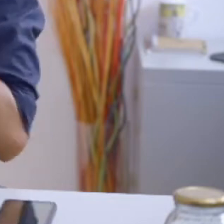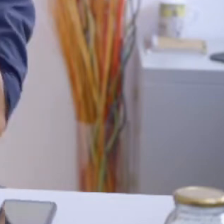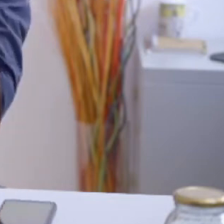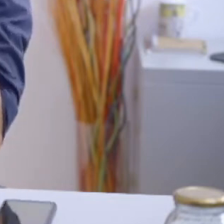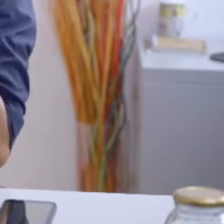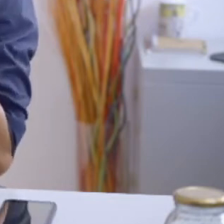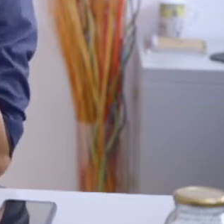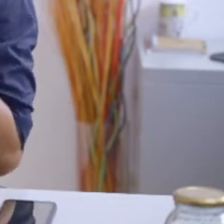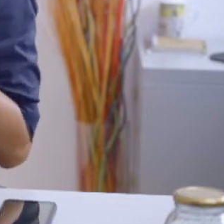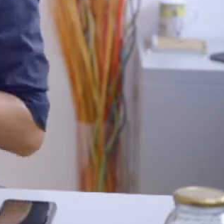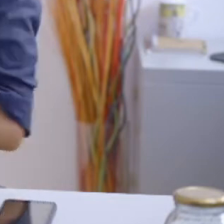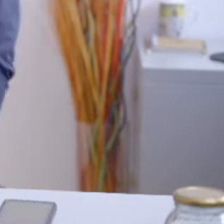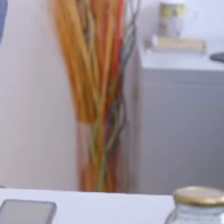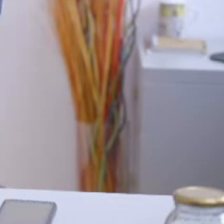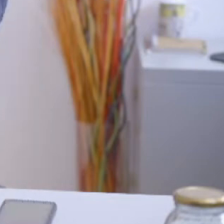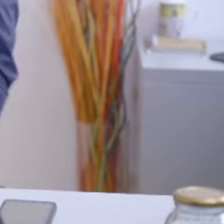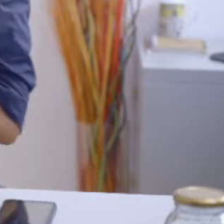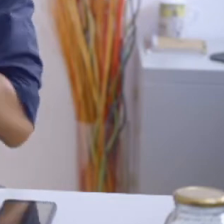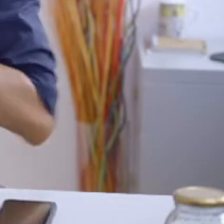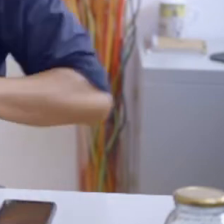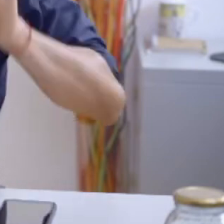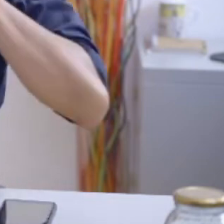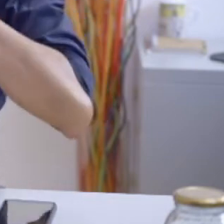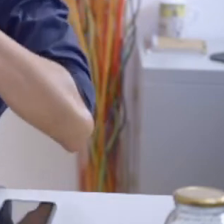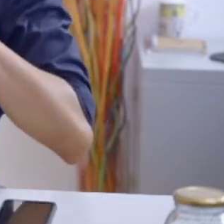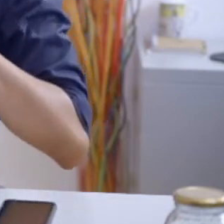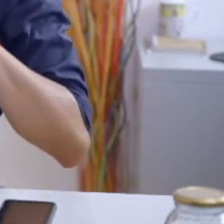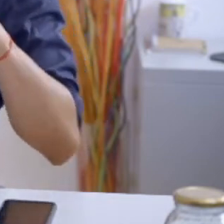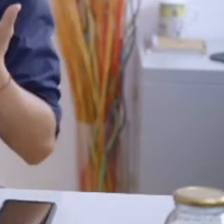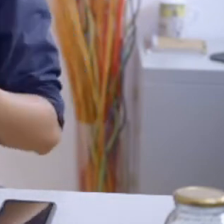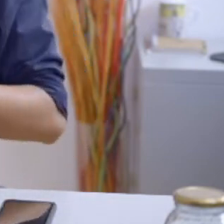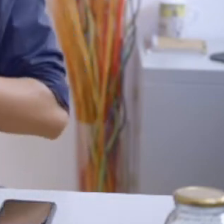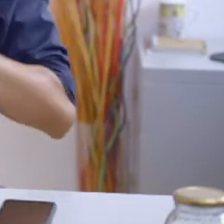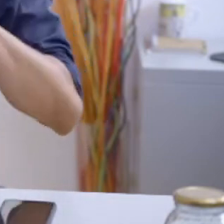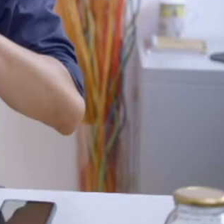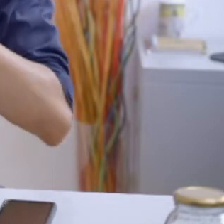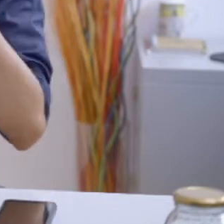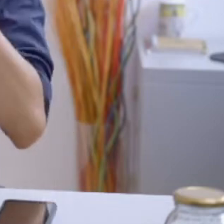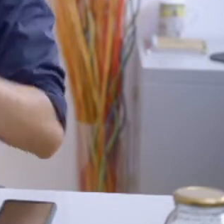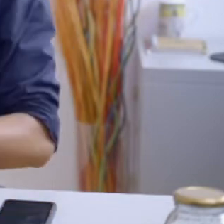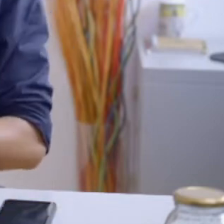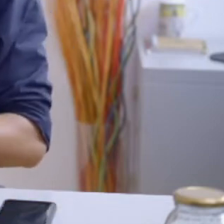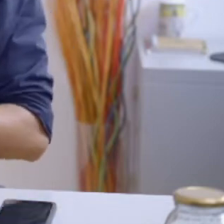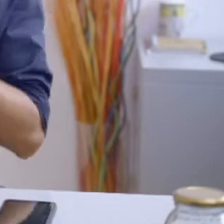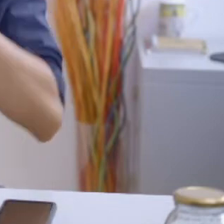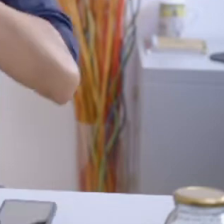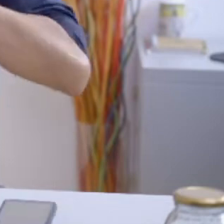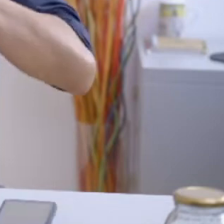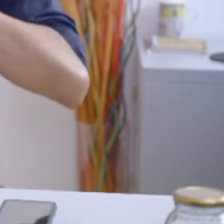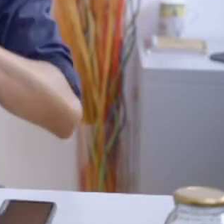La nostalgia juega un papel importante en las redes. ¿Cómo se aprovecha eso en Canal 13?